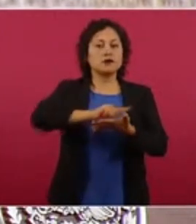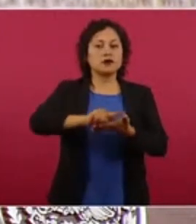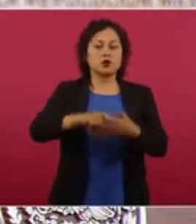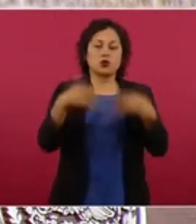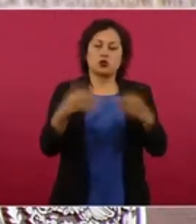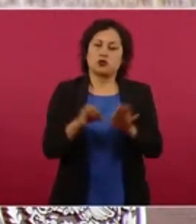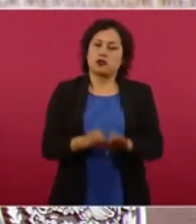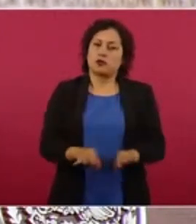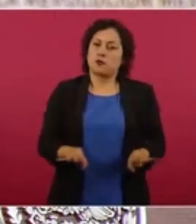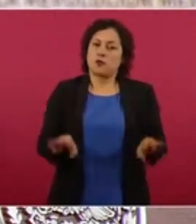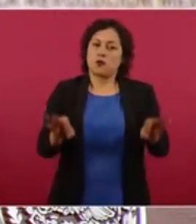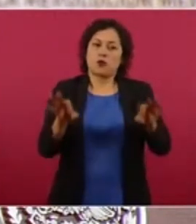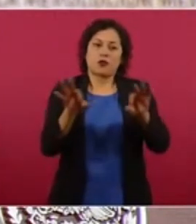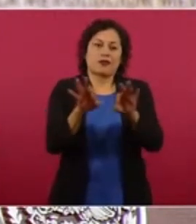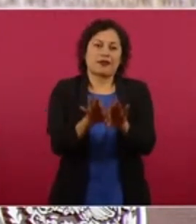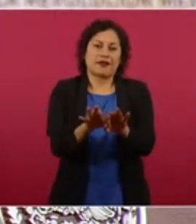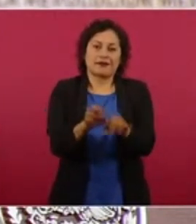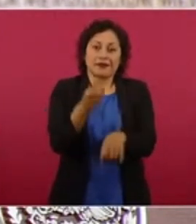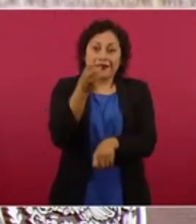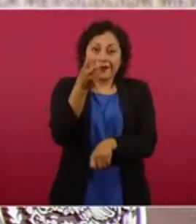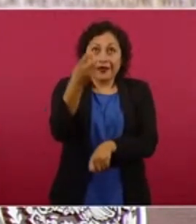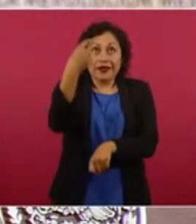Ese es el principal tribunal.